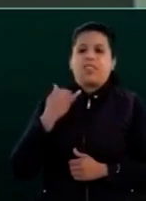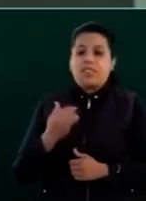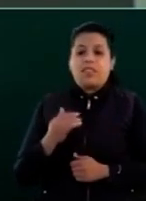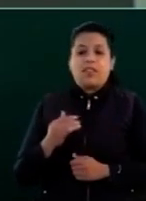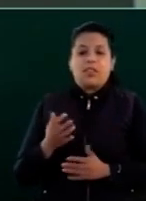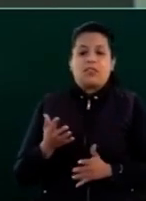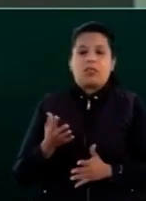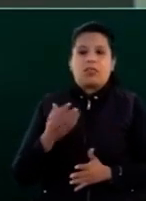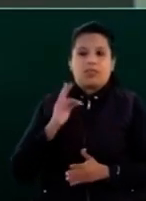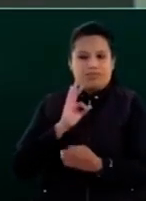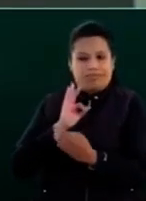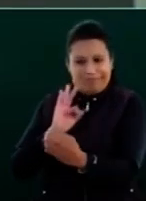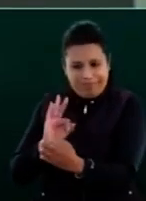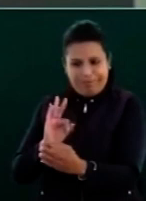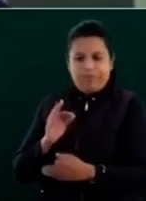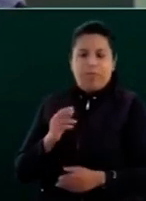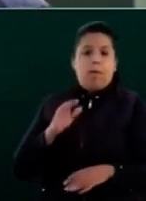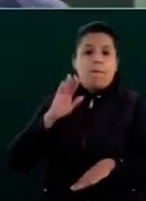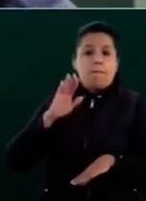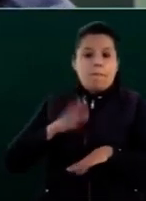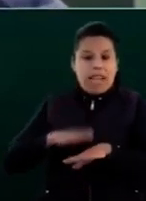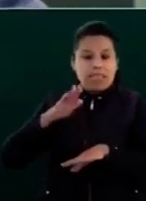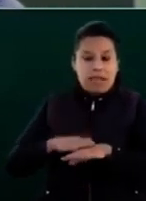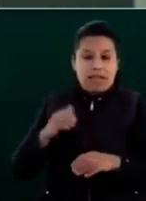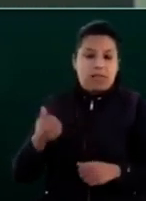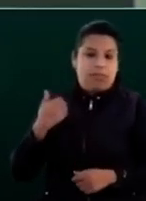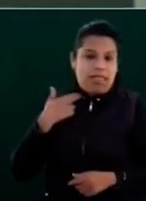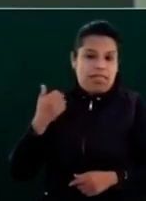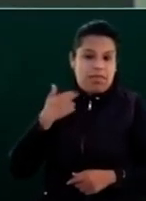enfrentando y combatiendo el feminicidio,